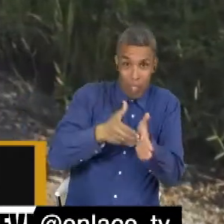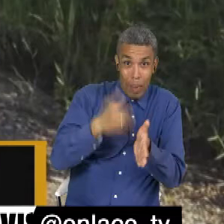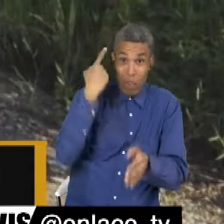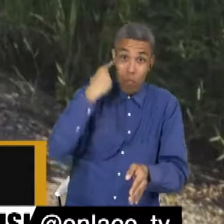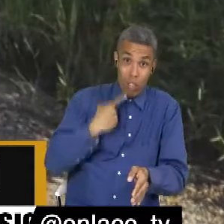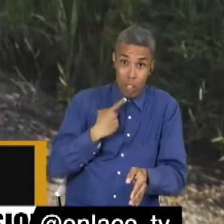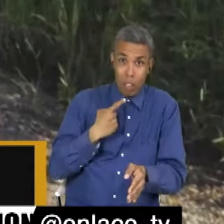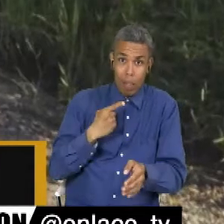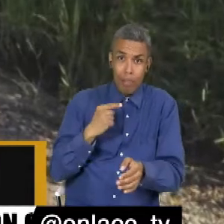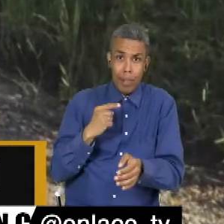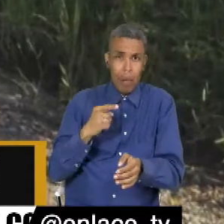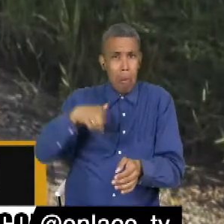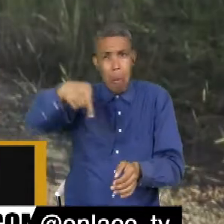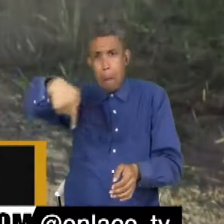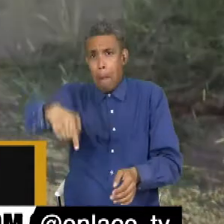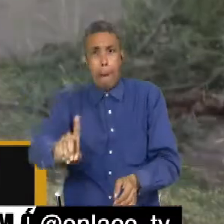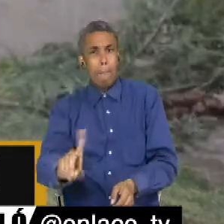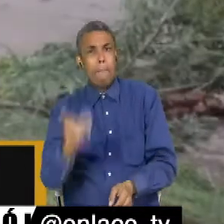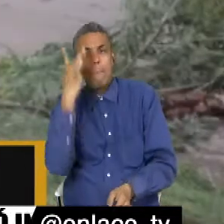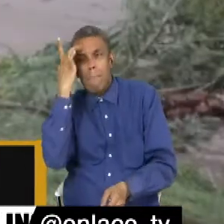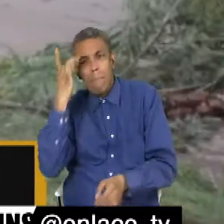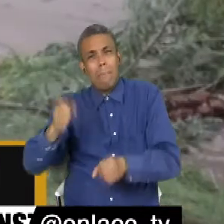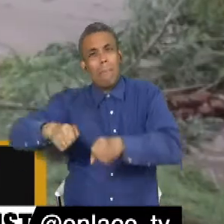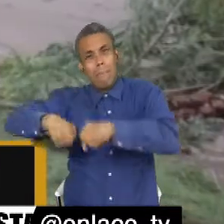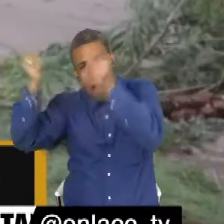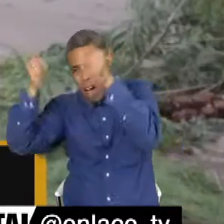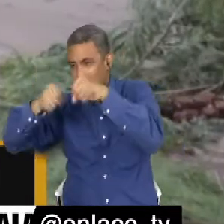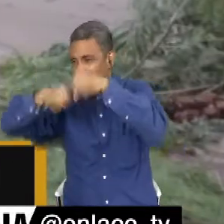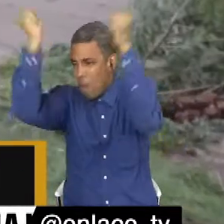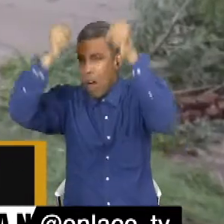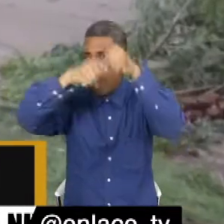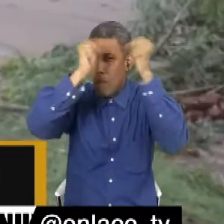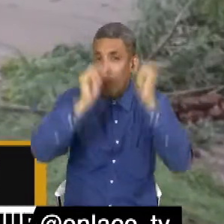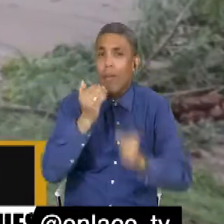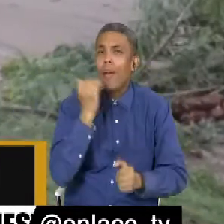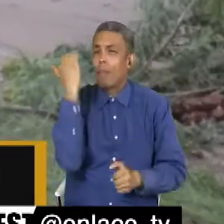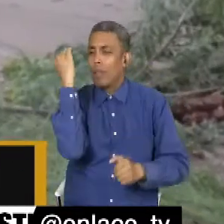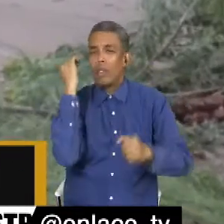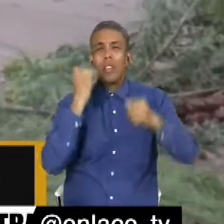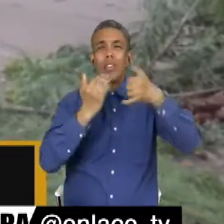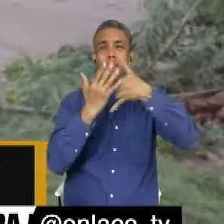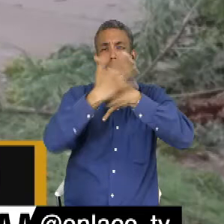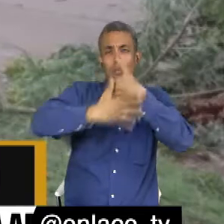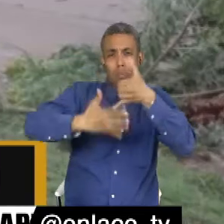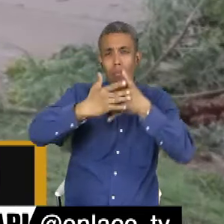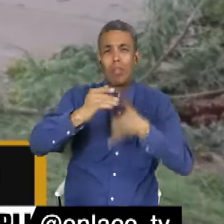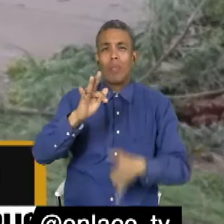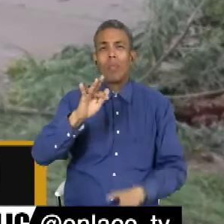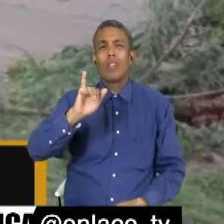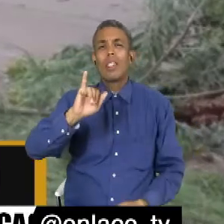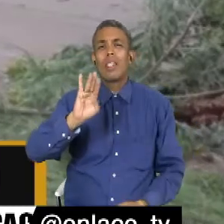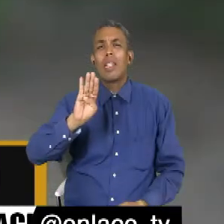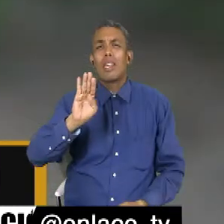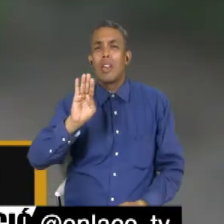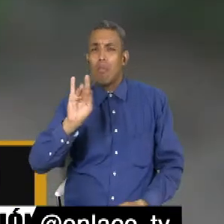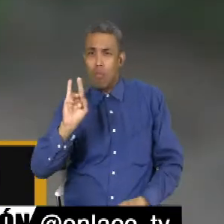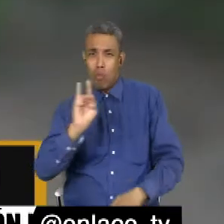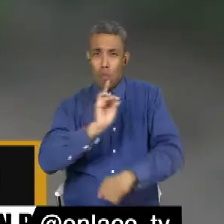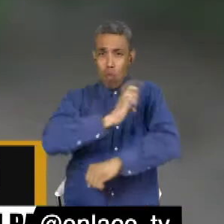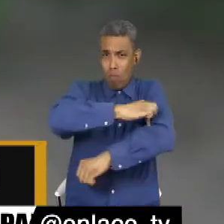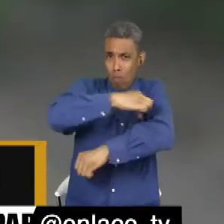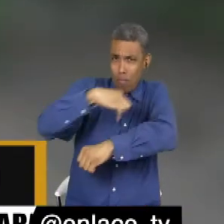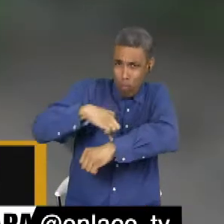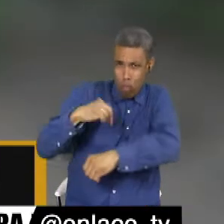que el Putumayo, más que Tibú, razón por la cual nosotros seguimos